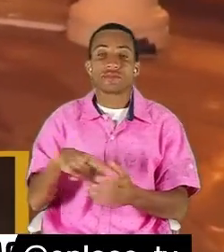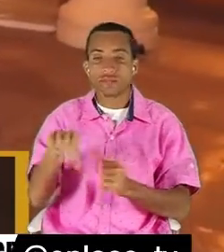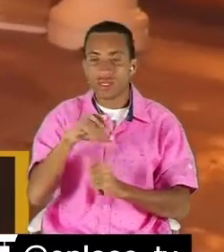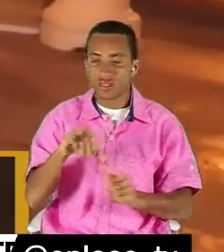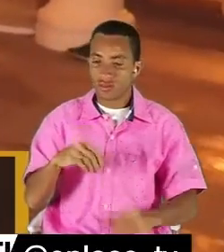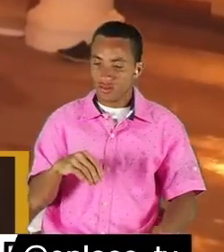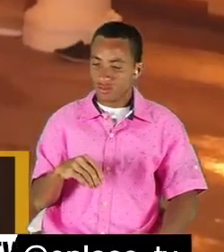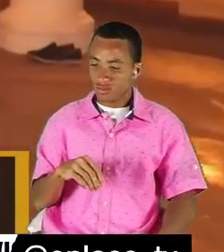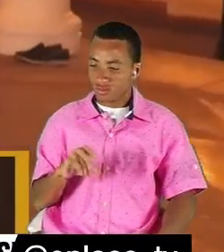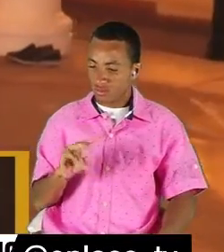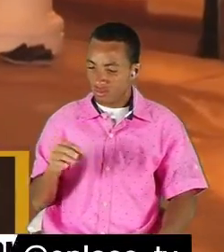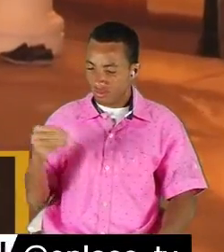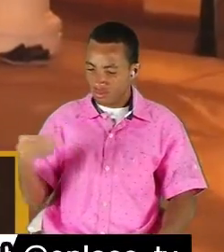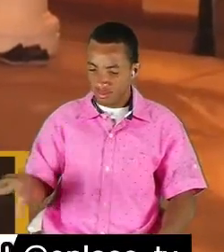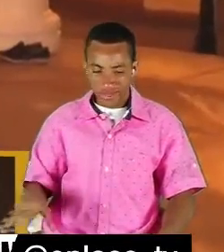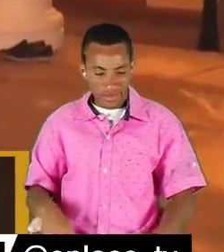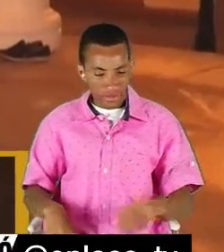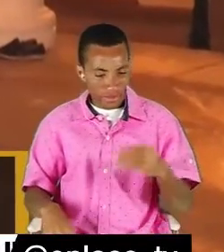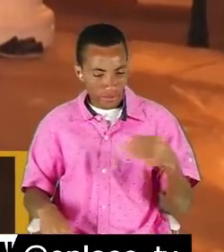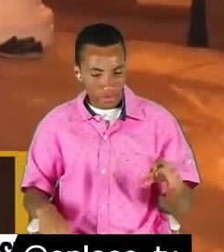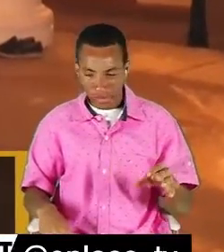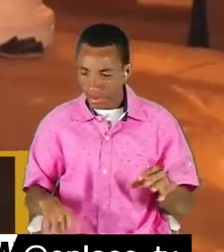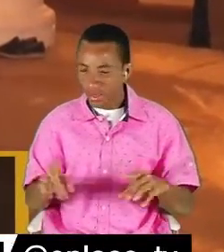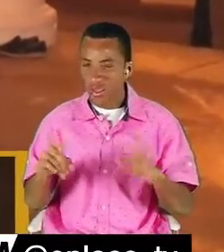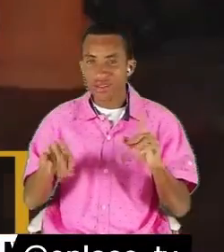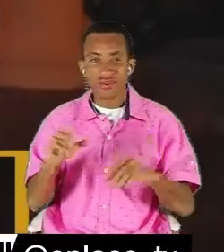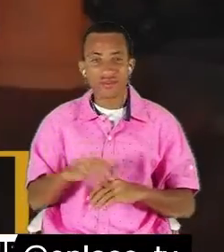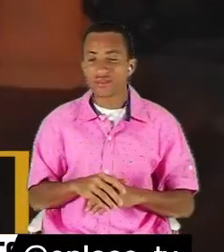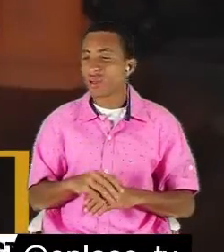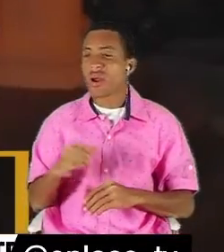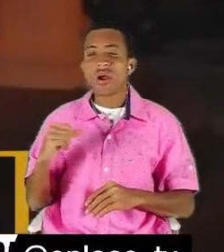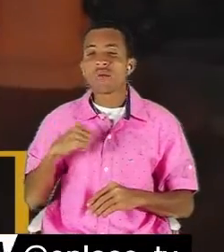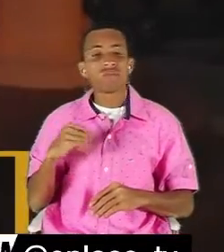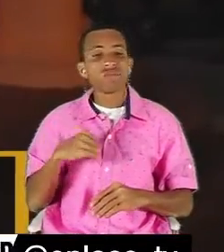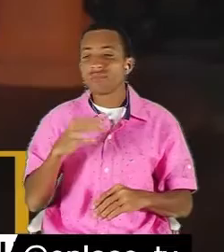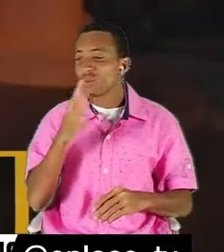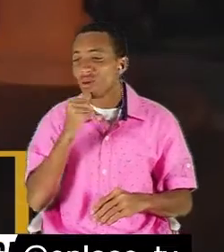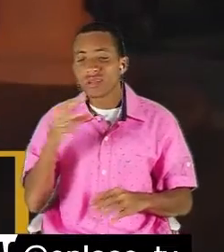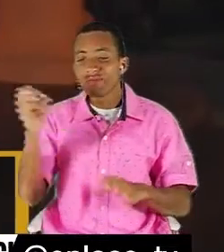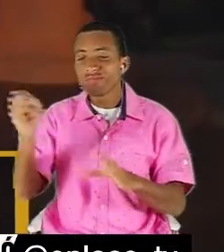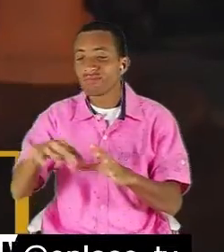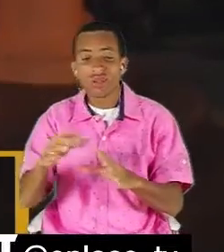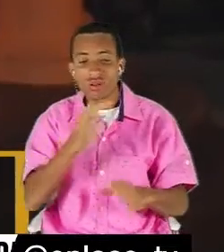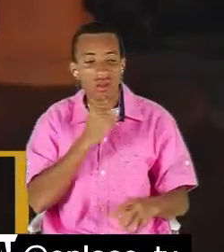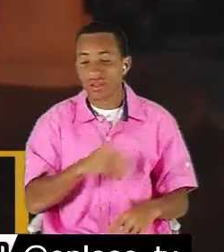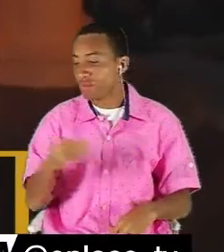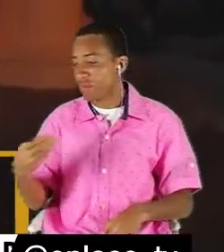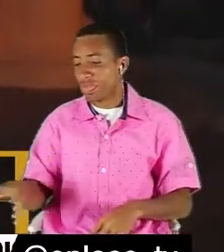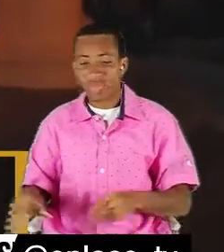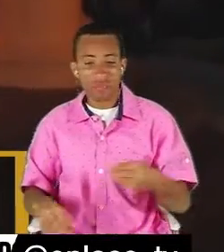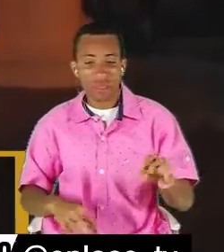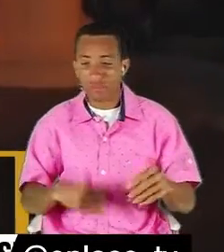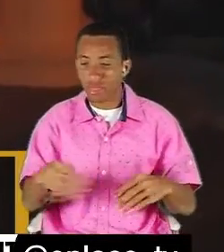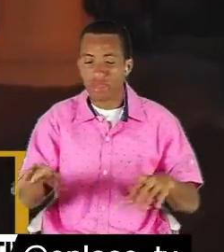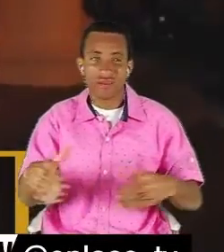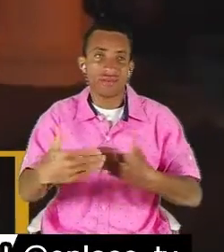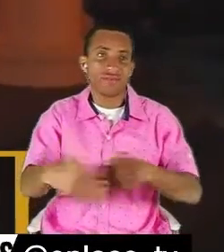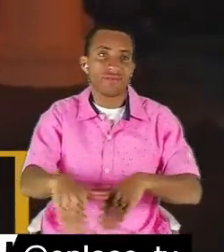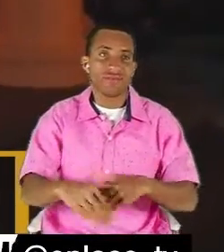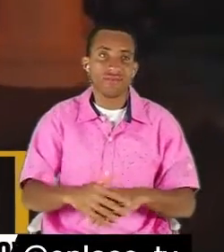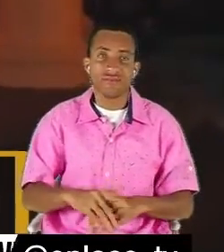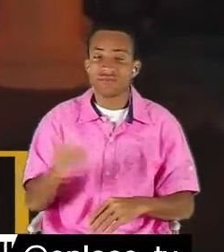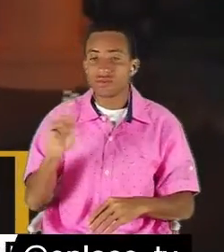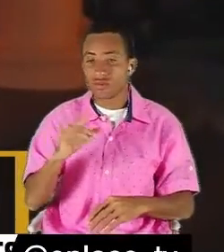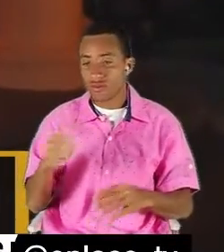mugre en la calle, y la excusa de las personas es que no hay canecas donde depositarla, y estamos realizando unas canecas ecológicas